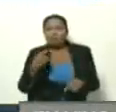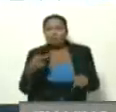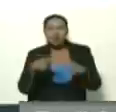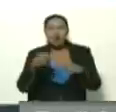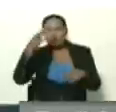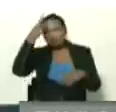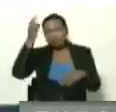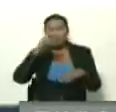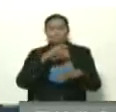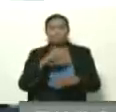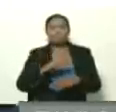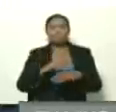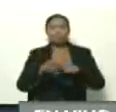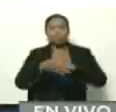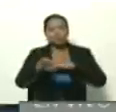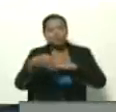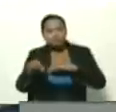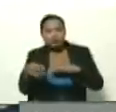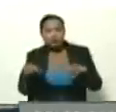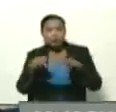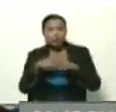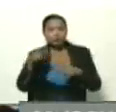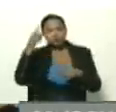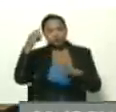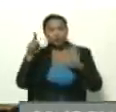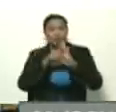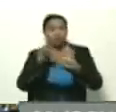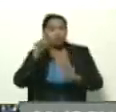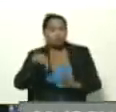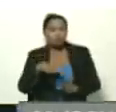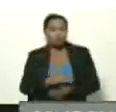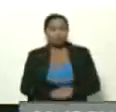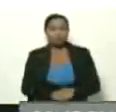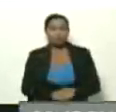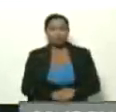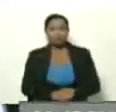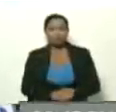municipales, igual podemos decir esto en los consejos legislativos.